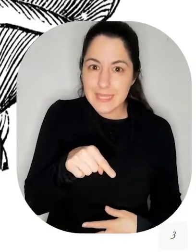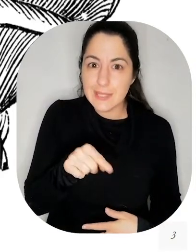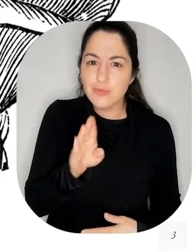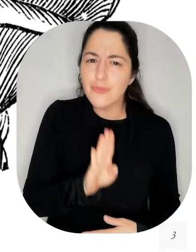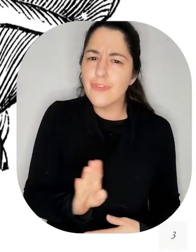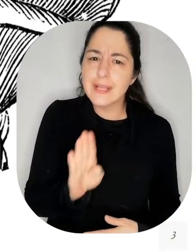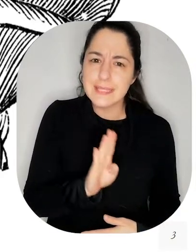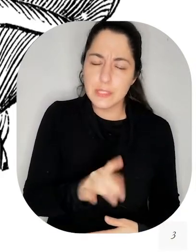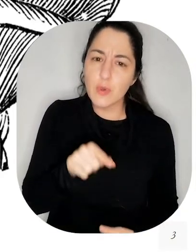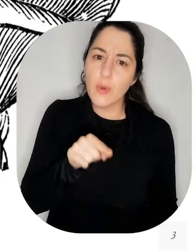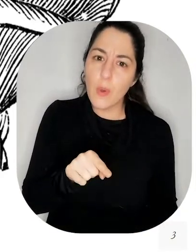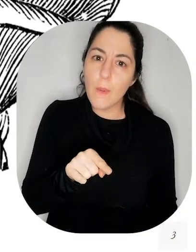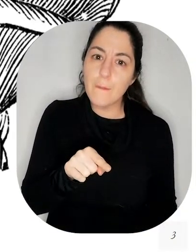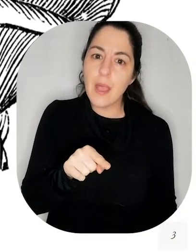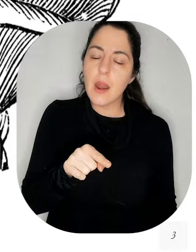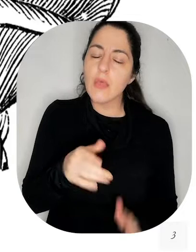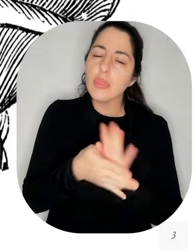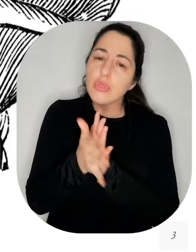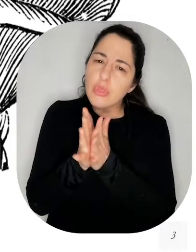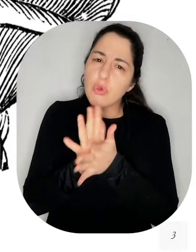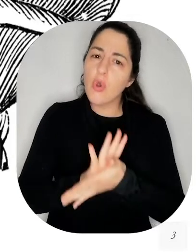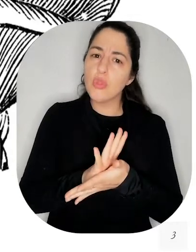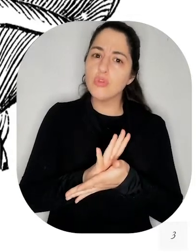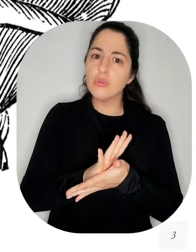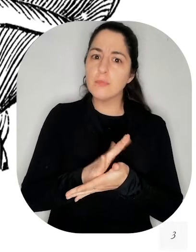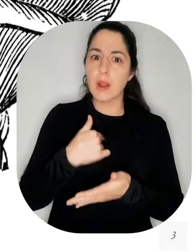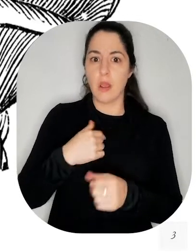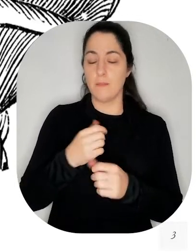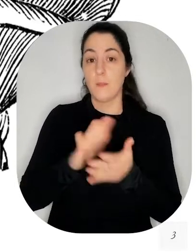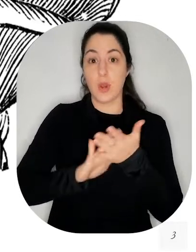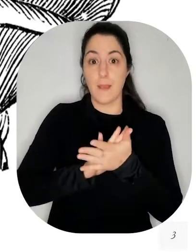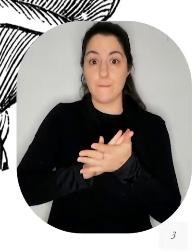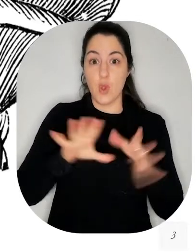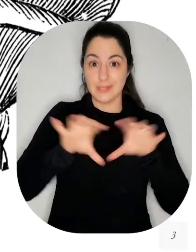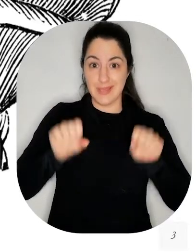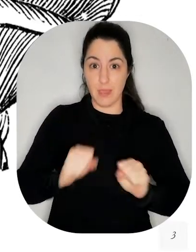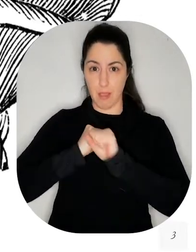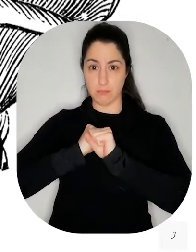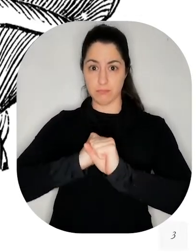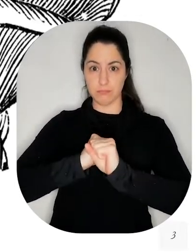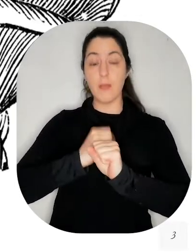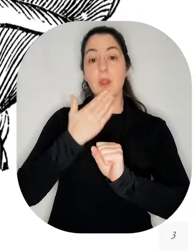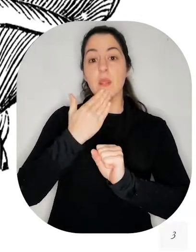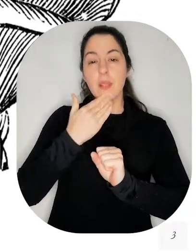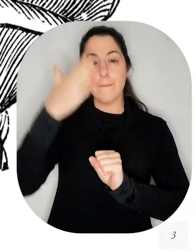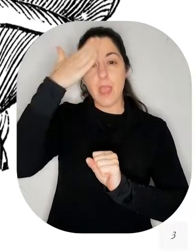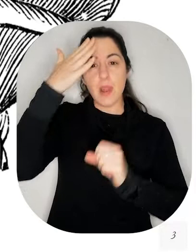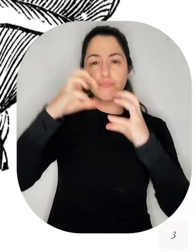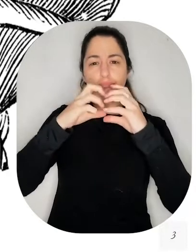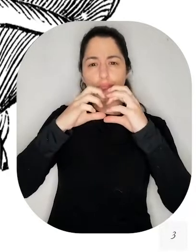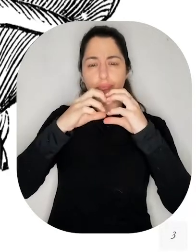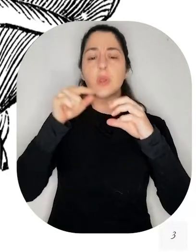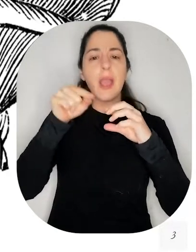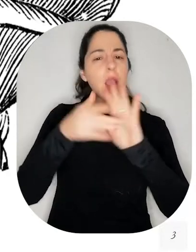prebióticos. Y esos son básicos para toda la función inmunológica, por ejemplo, pero también el